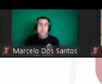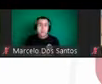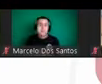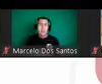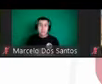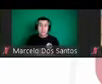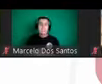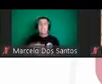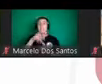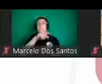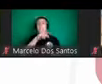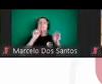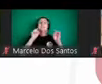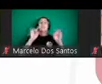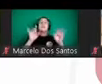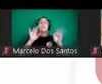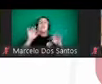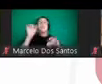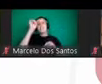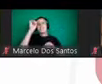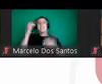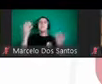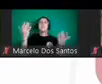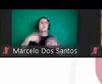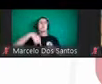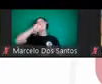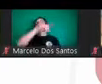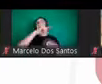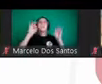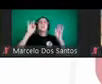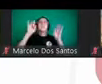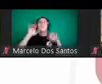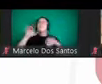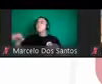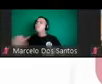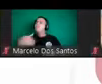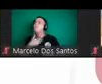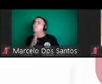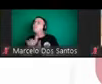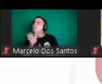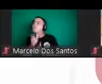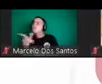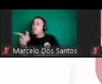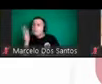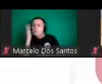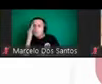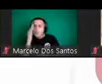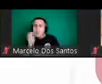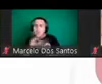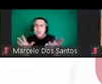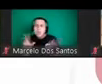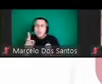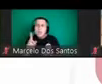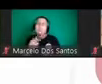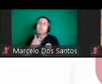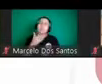esos equipamientos, ese apoyo natural de un compañero, de un jefe, son los apoyos